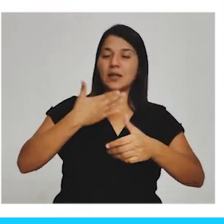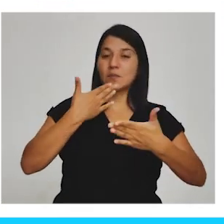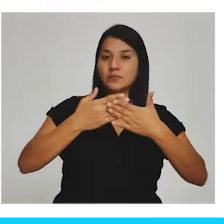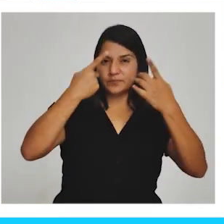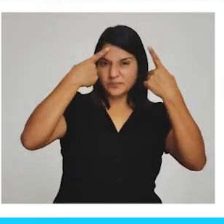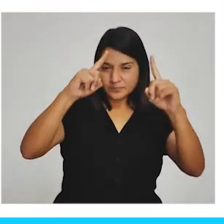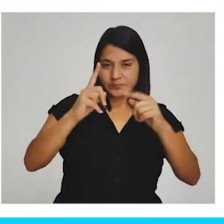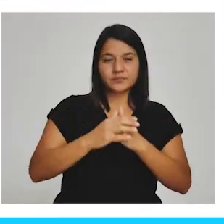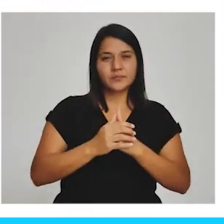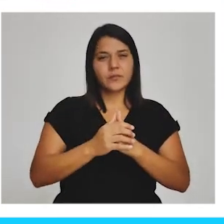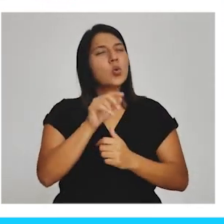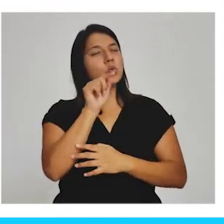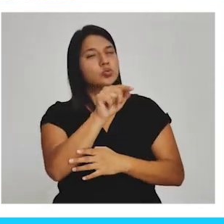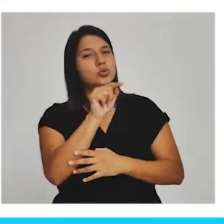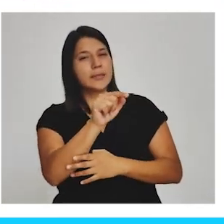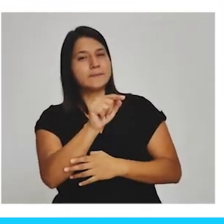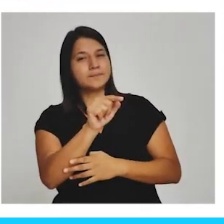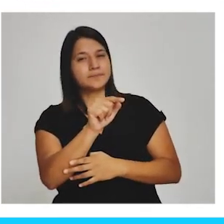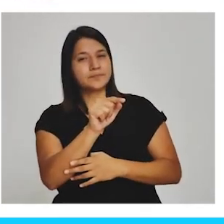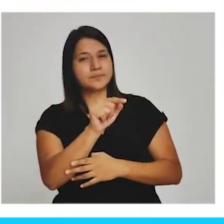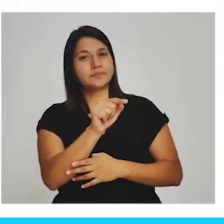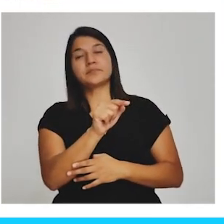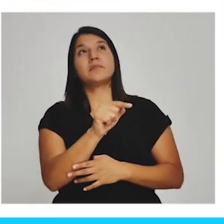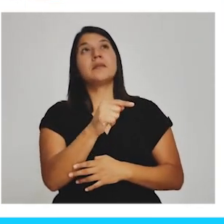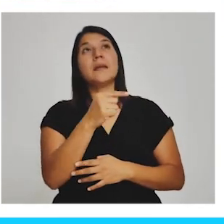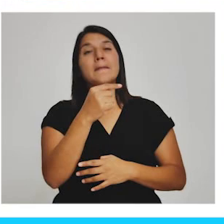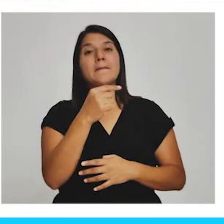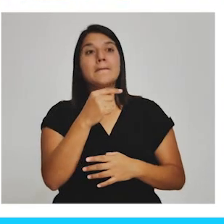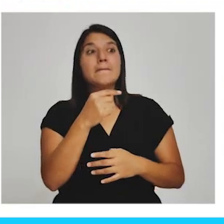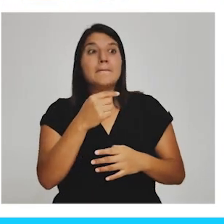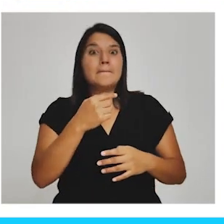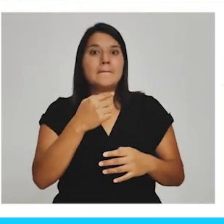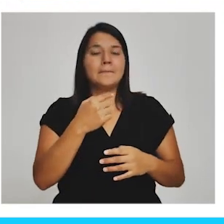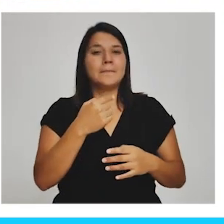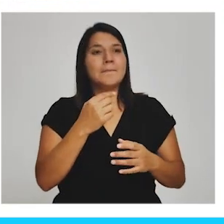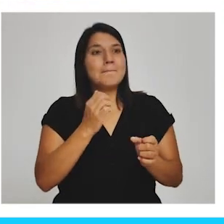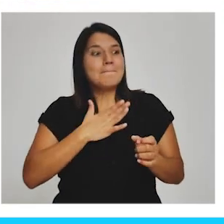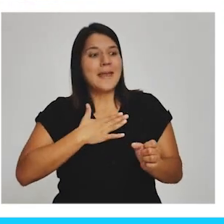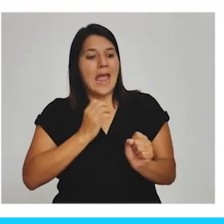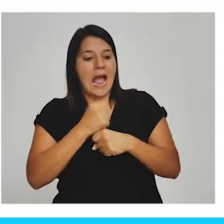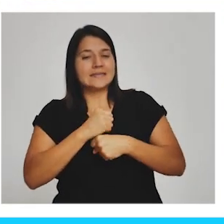me trae al terreno de las acciones. Entonces ya,